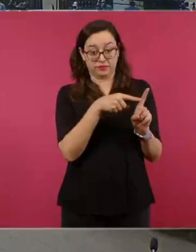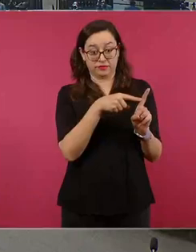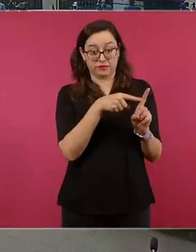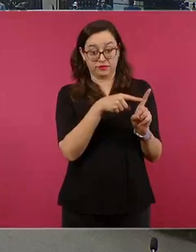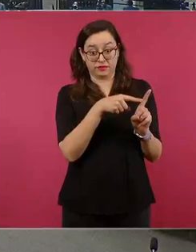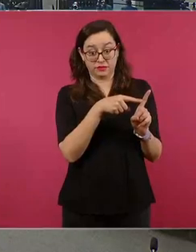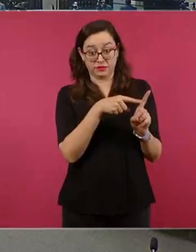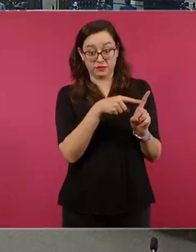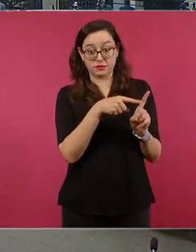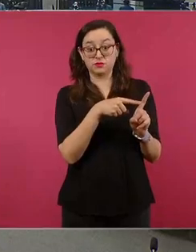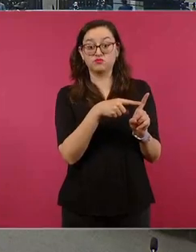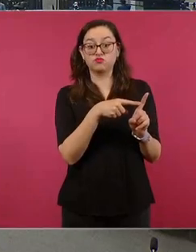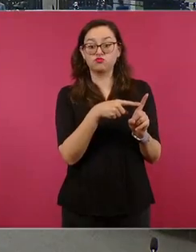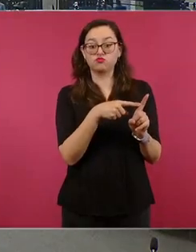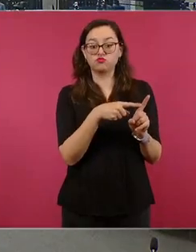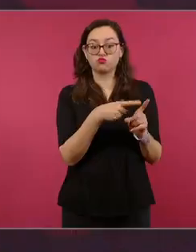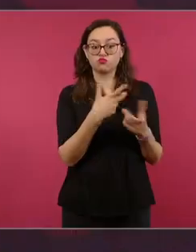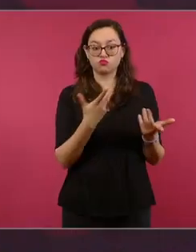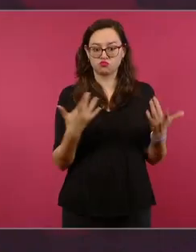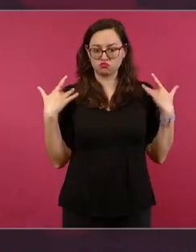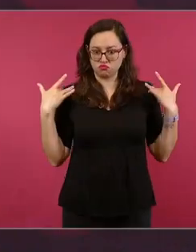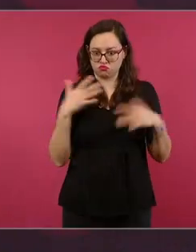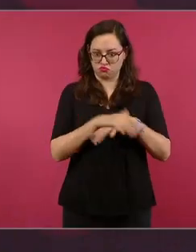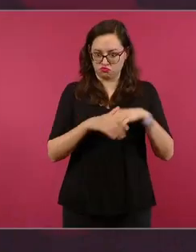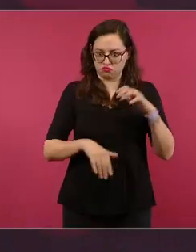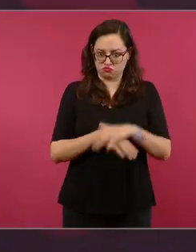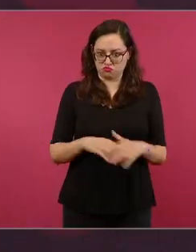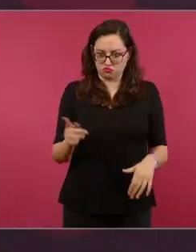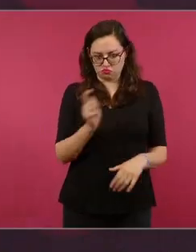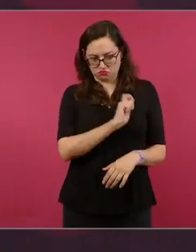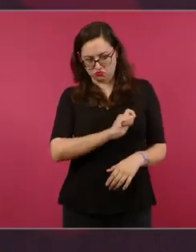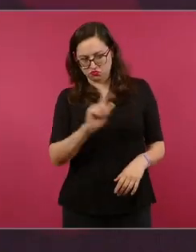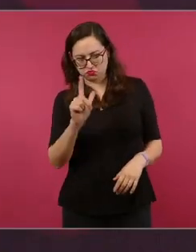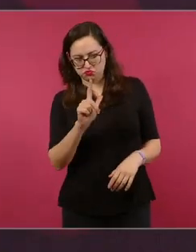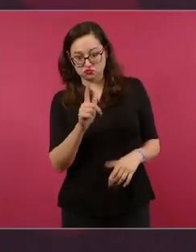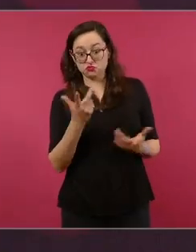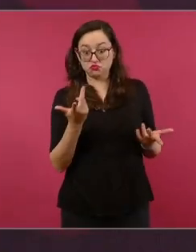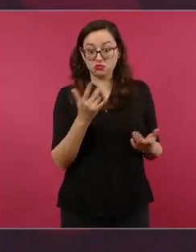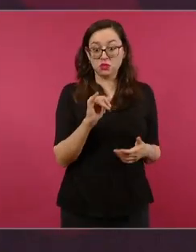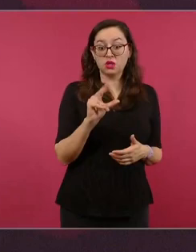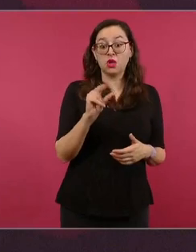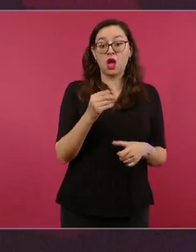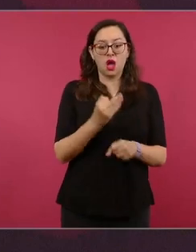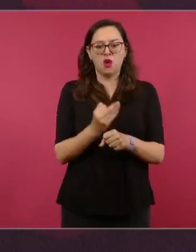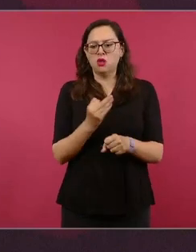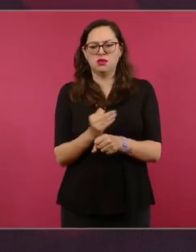es objetivo, pero no de ahora, o sea, de tiempo atrás.